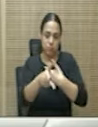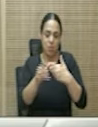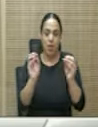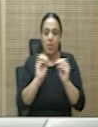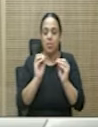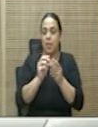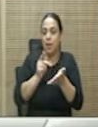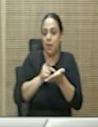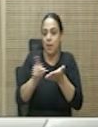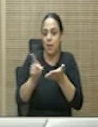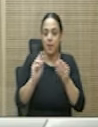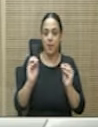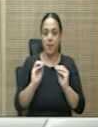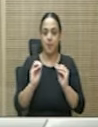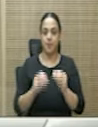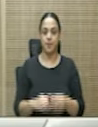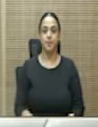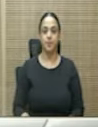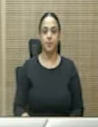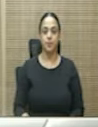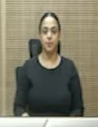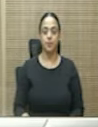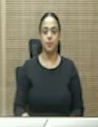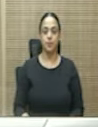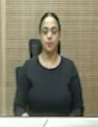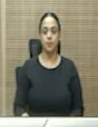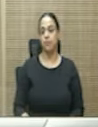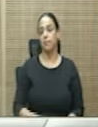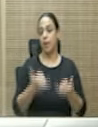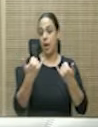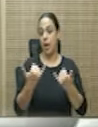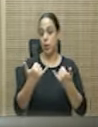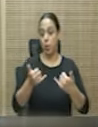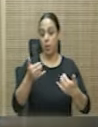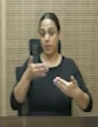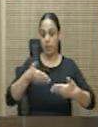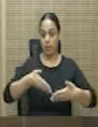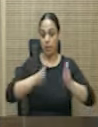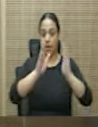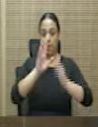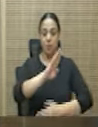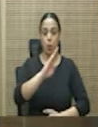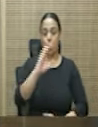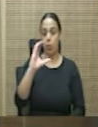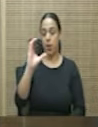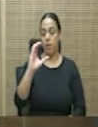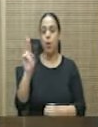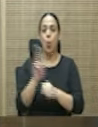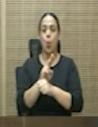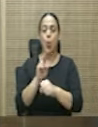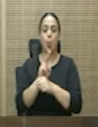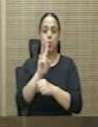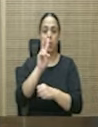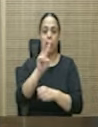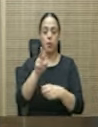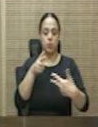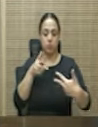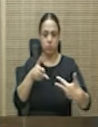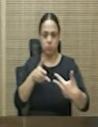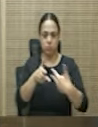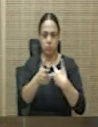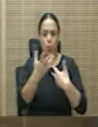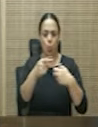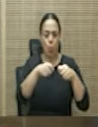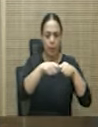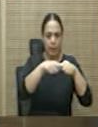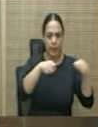alguna actualmente la carretera braulio carrillo apenas utiliza una calzada de dos carriles de 365